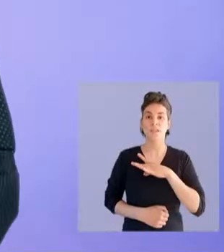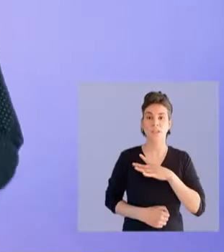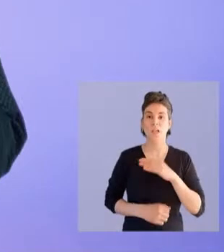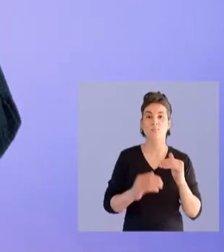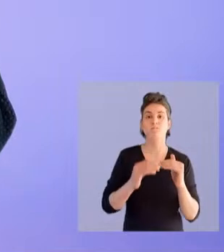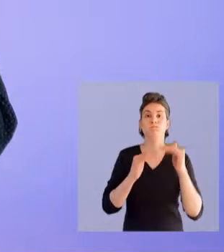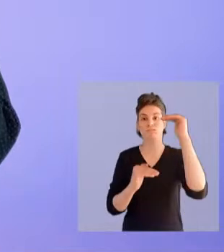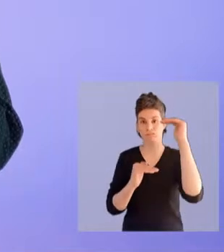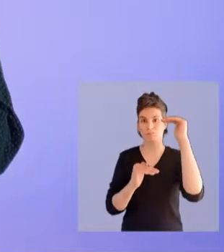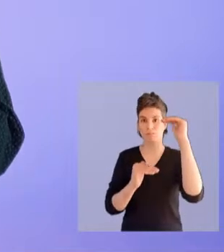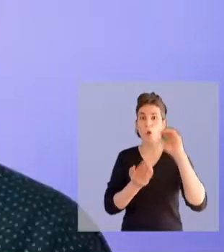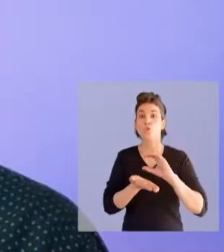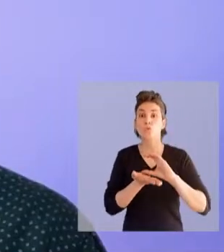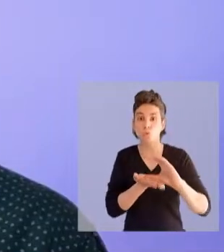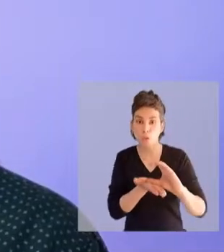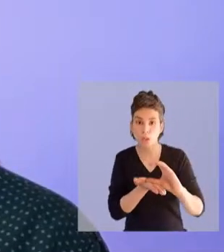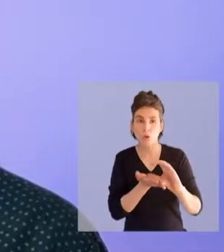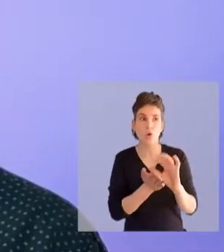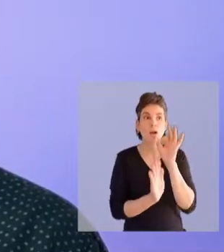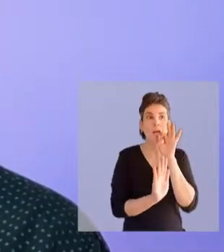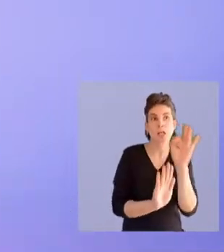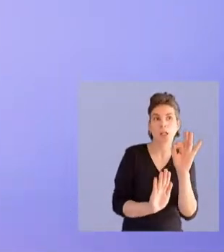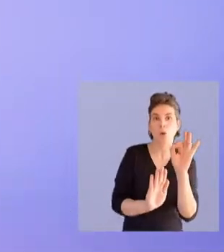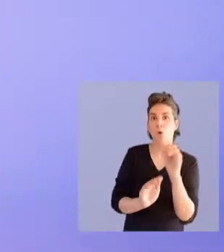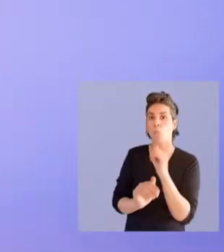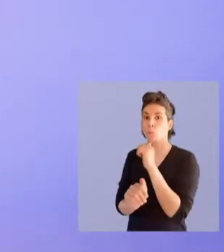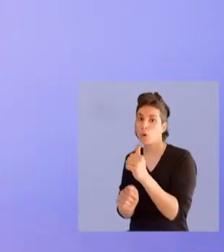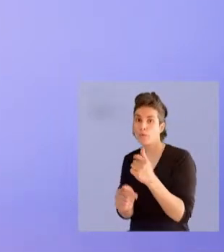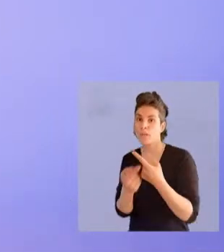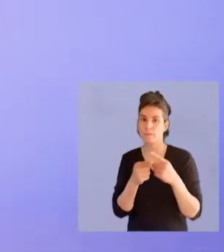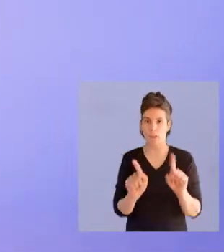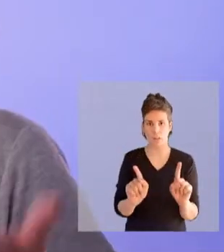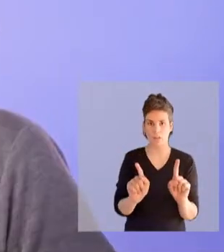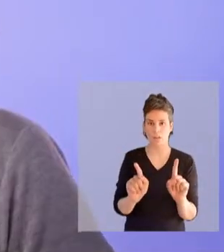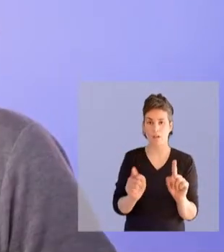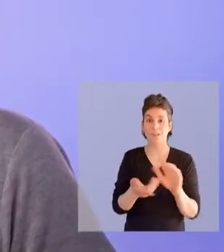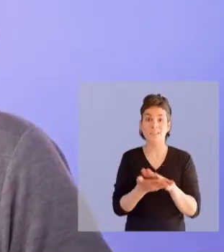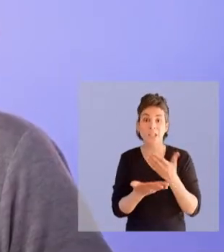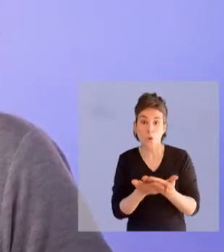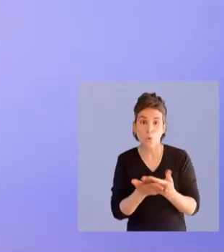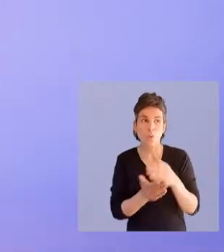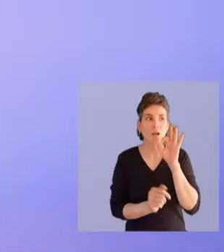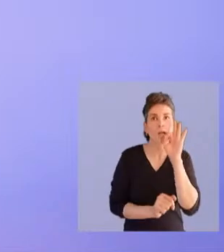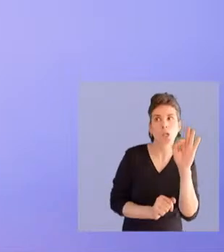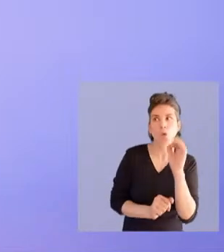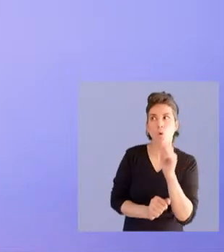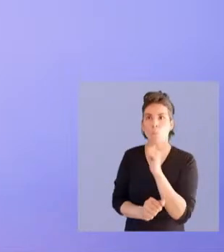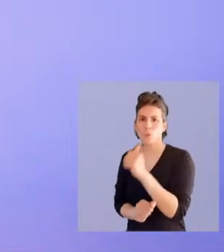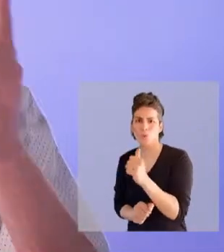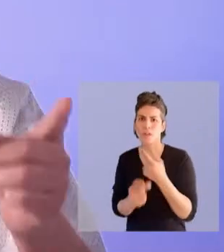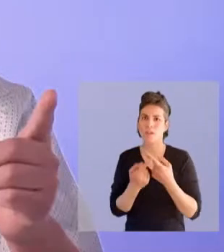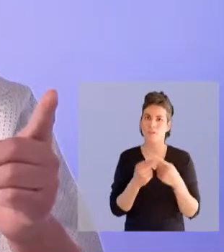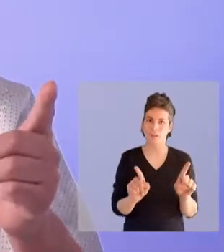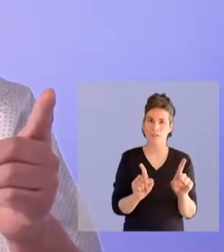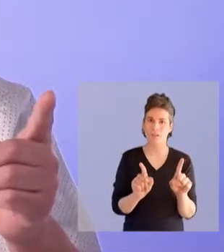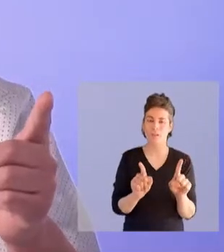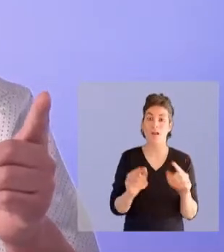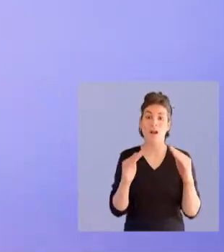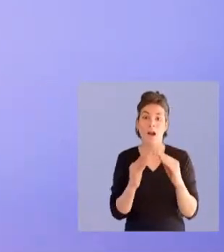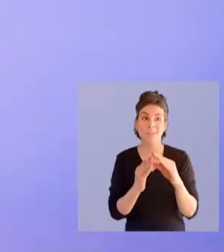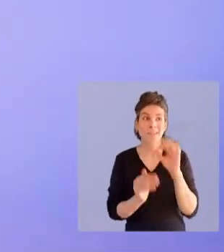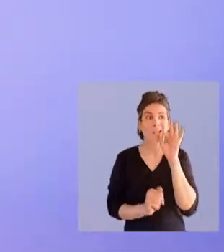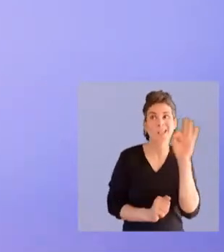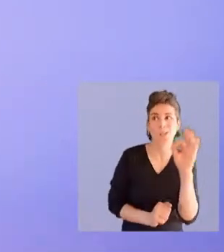el chile esos dos pagas ricos que son dos para pobres salud para ricos y salud para pobres casas para ricos y casas para